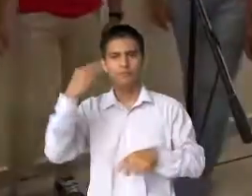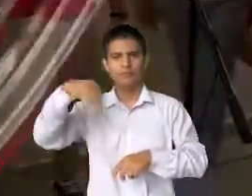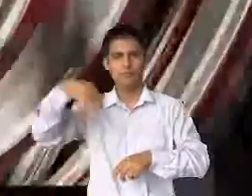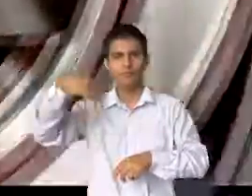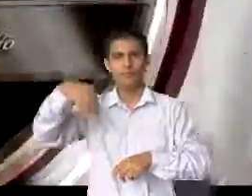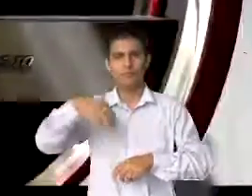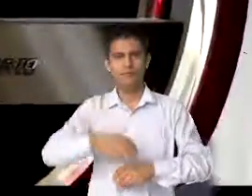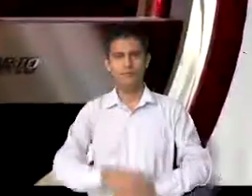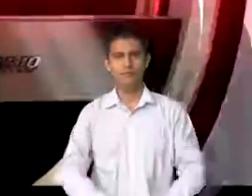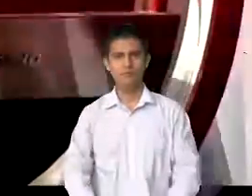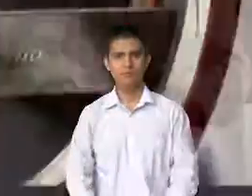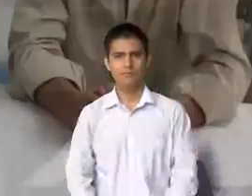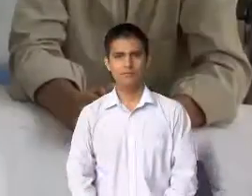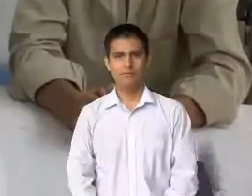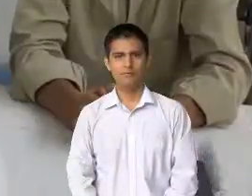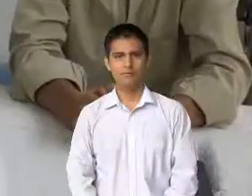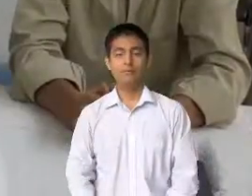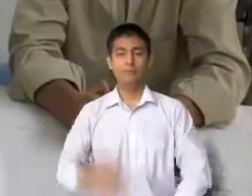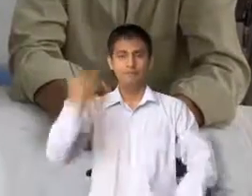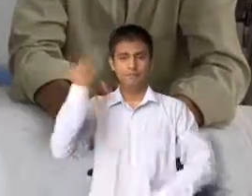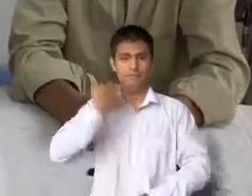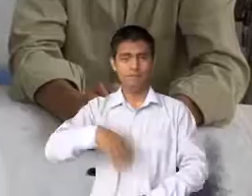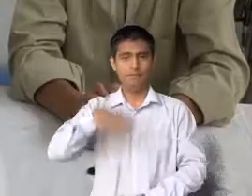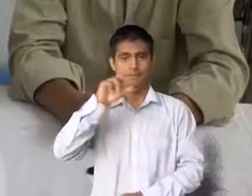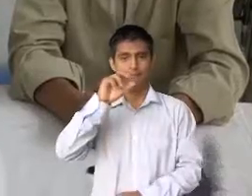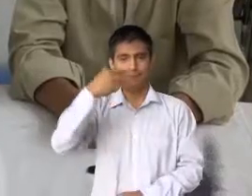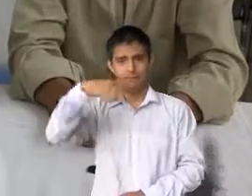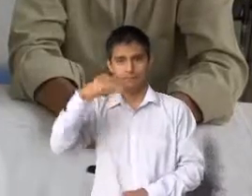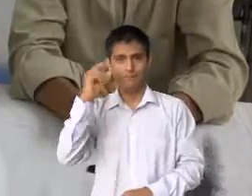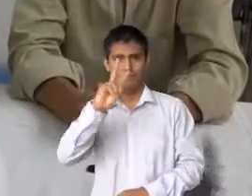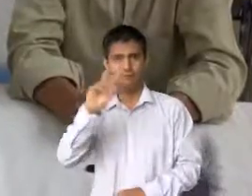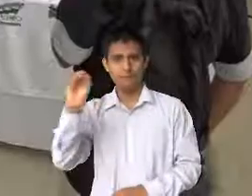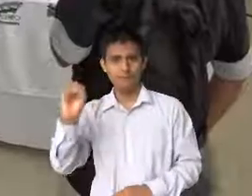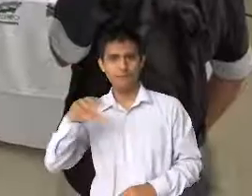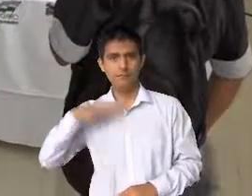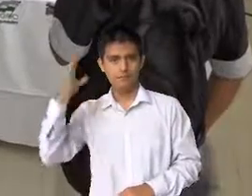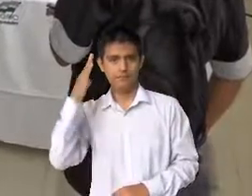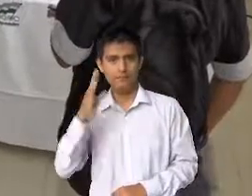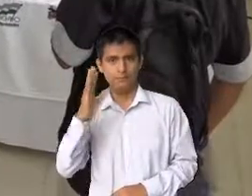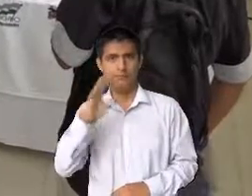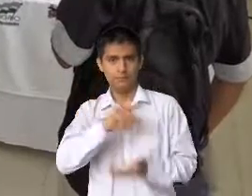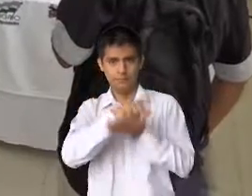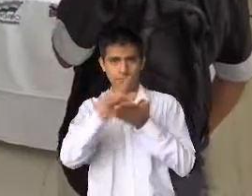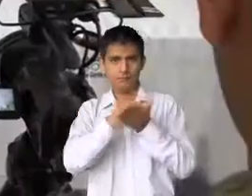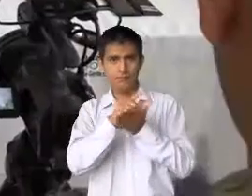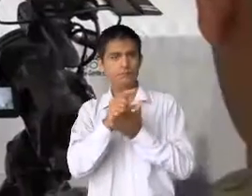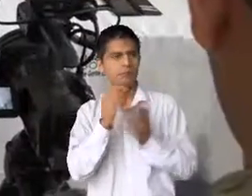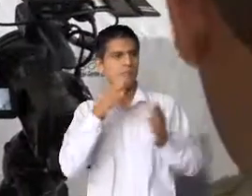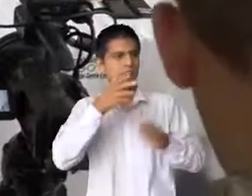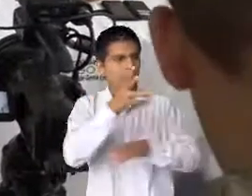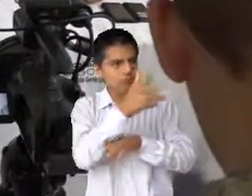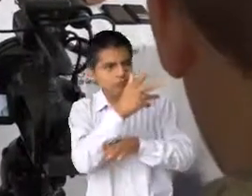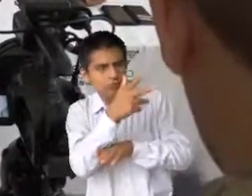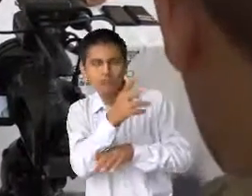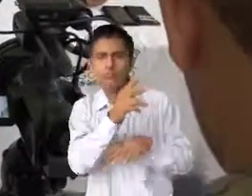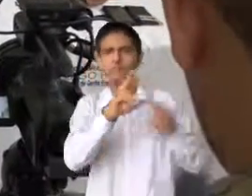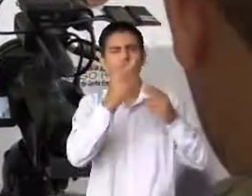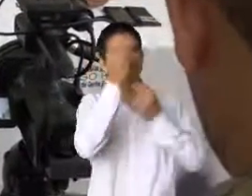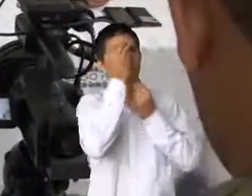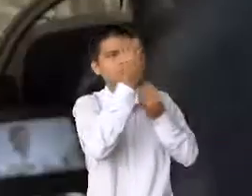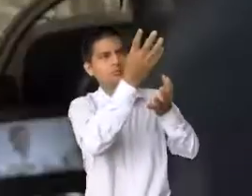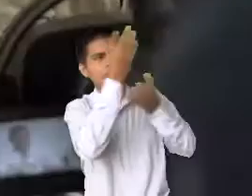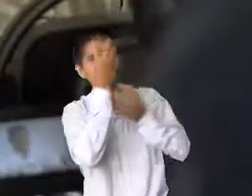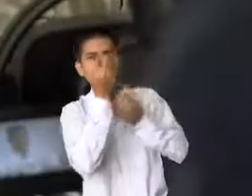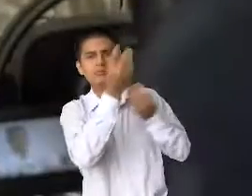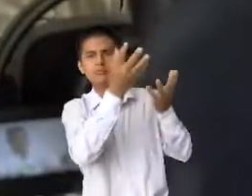miércoles. El miércoles 20, el señor alcalde de Lago Agrio brindó una rueda de prensa a comunicadores sociales de la